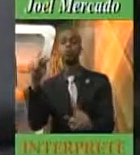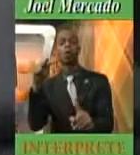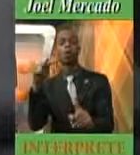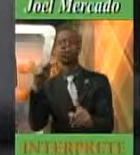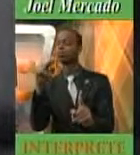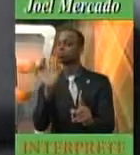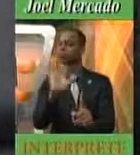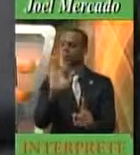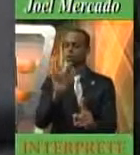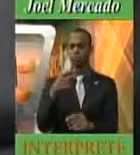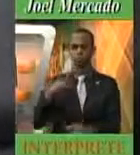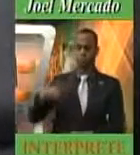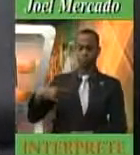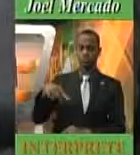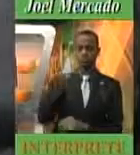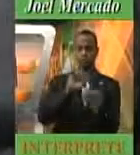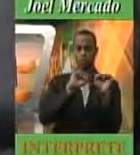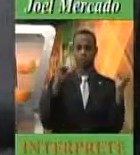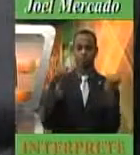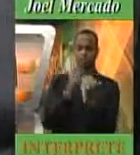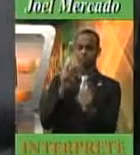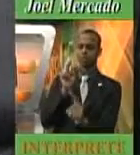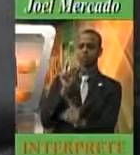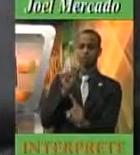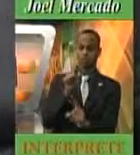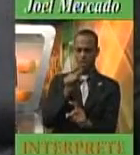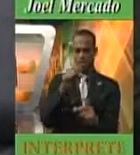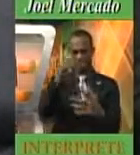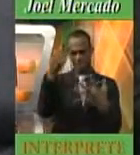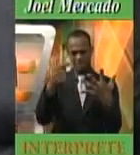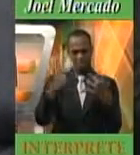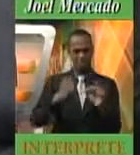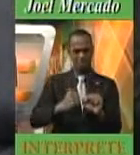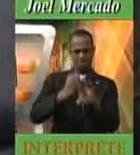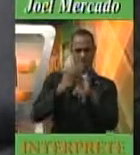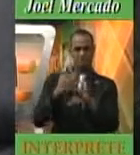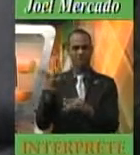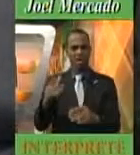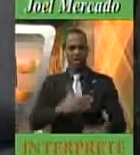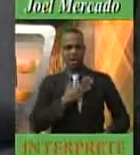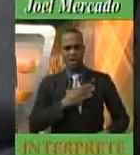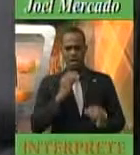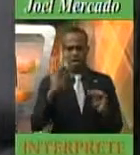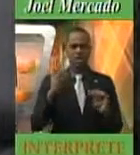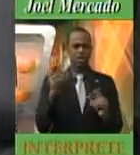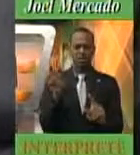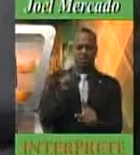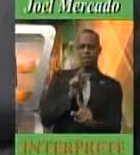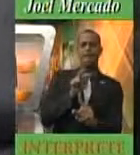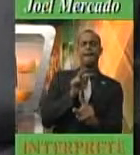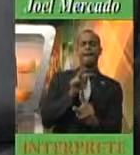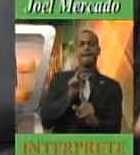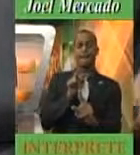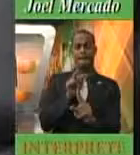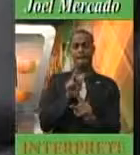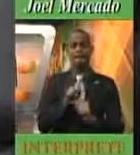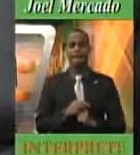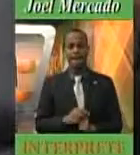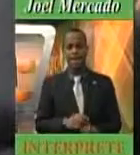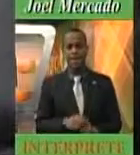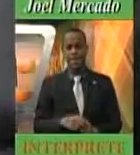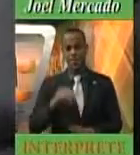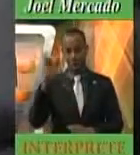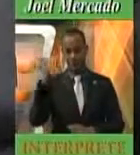sino el entorno que impide la felicidad de esa persona. Y es un poco lo que tenemos que hablar hoy, cómo es que va